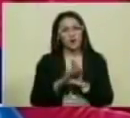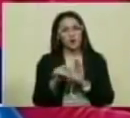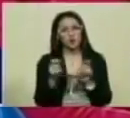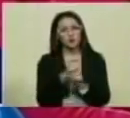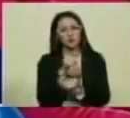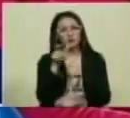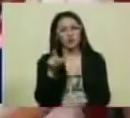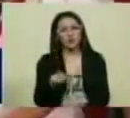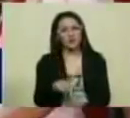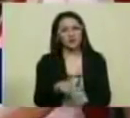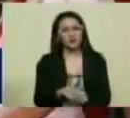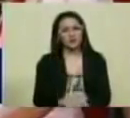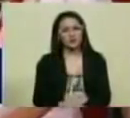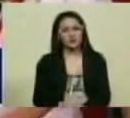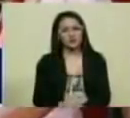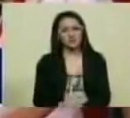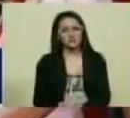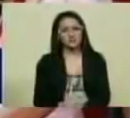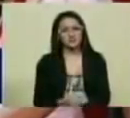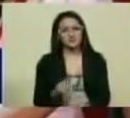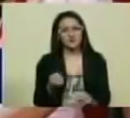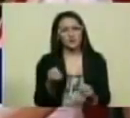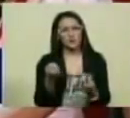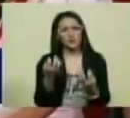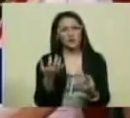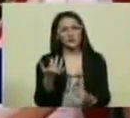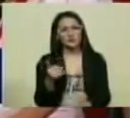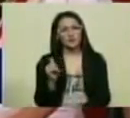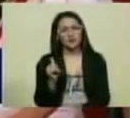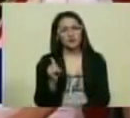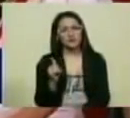tenía, ¿cuántos era que tenía de oposición?